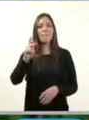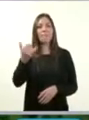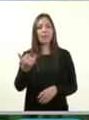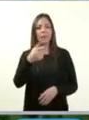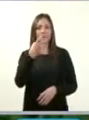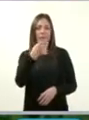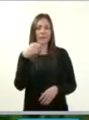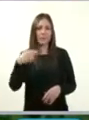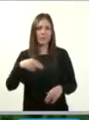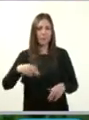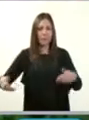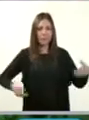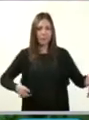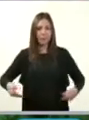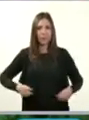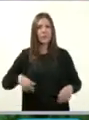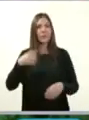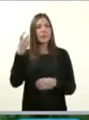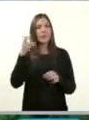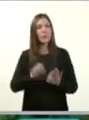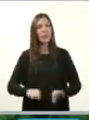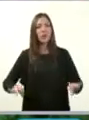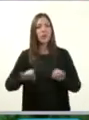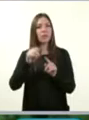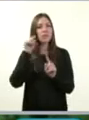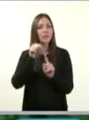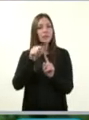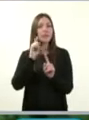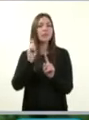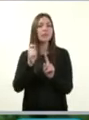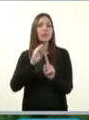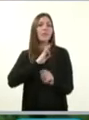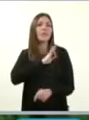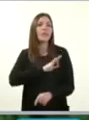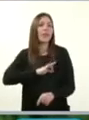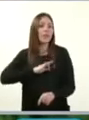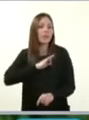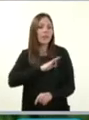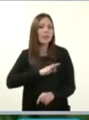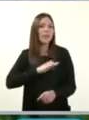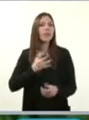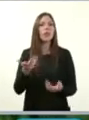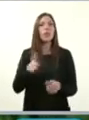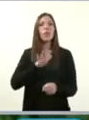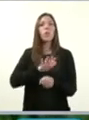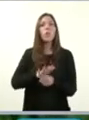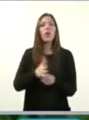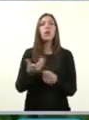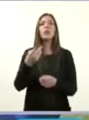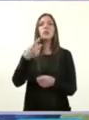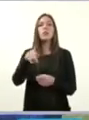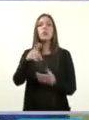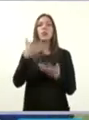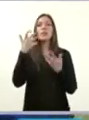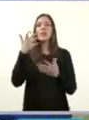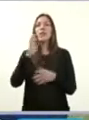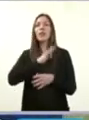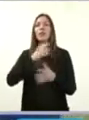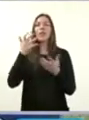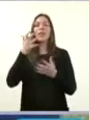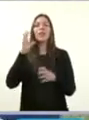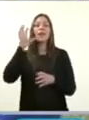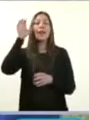tema central es la felicidad, que es lo que te hace feliz, si son tus logros o si es